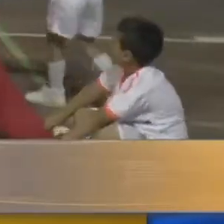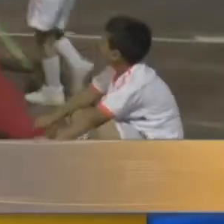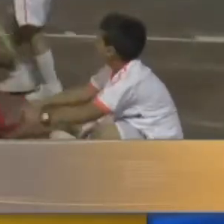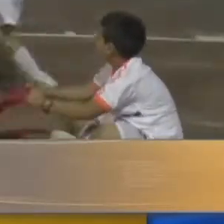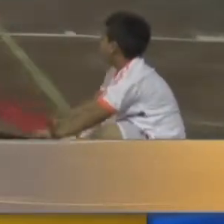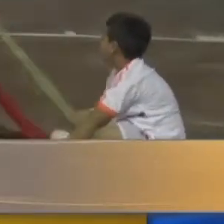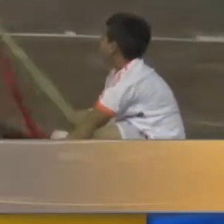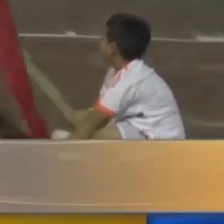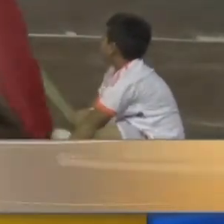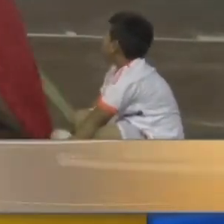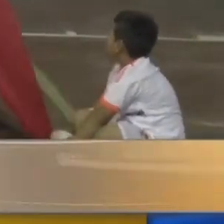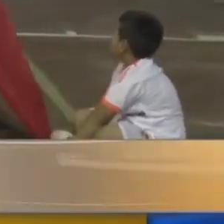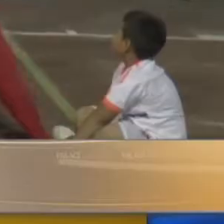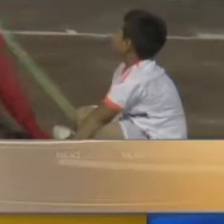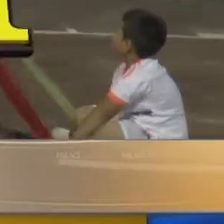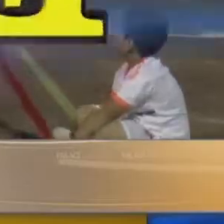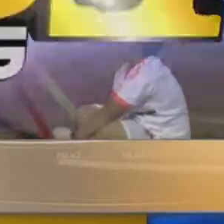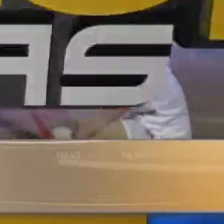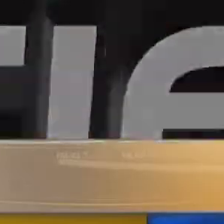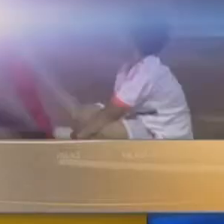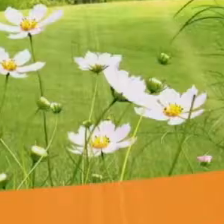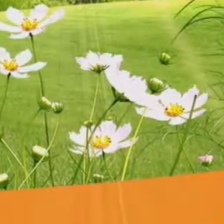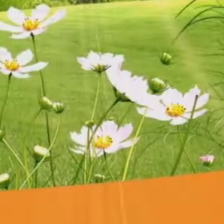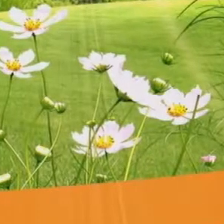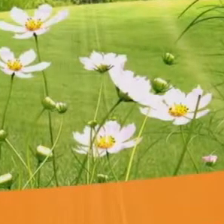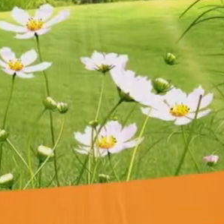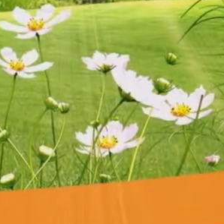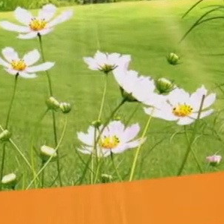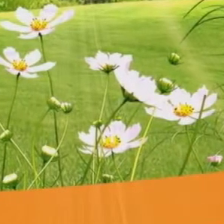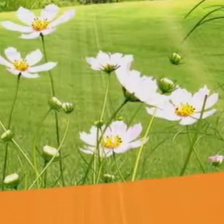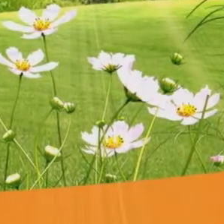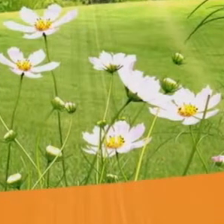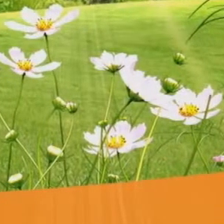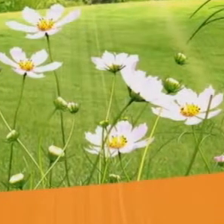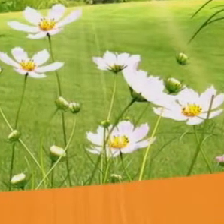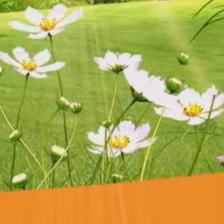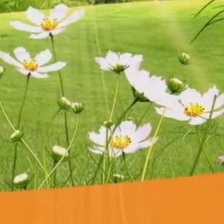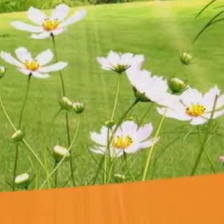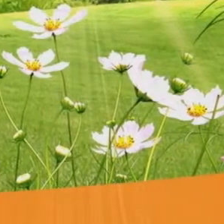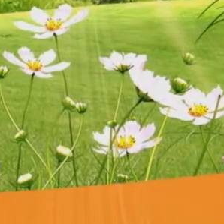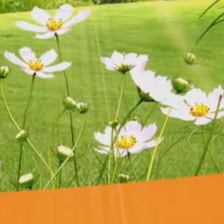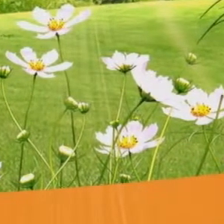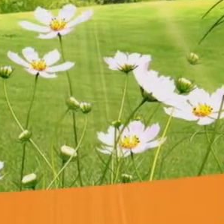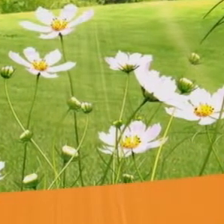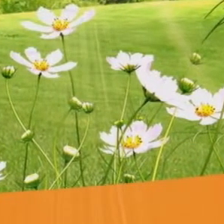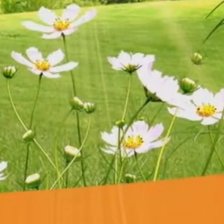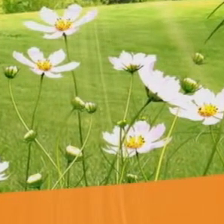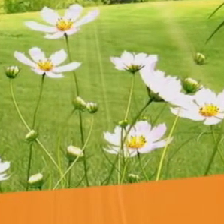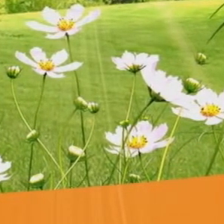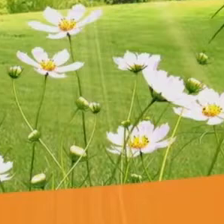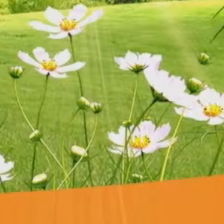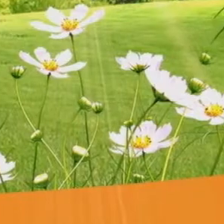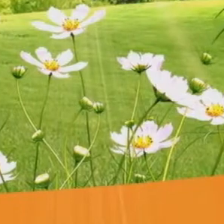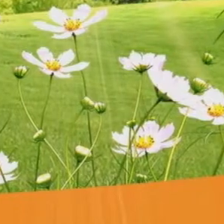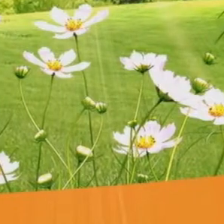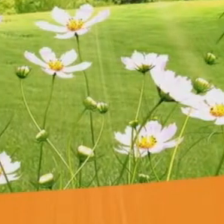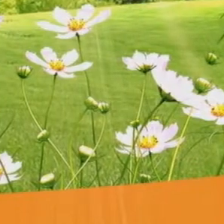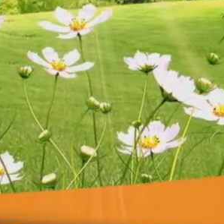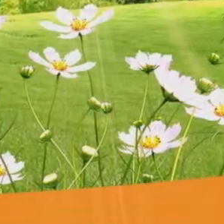Gimnástica en la Polideportiva del barrio Primero de Mayo. Con el patrocinio de Barzol Ecológico, Barzol Aroma, Delicias, líder en